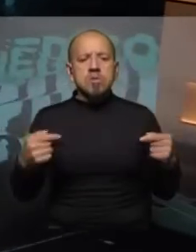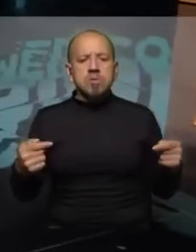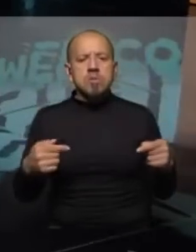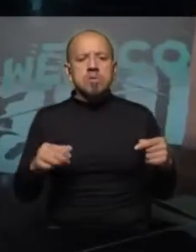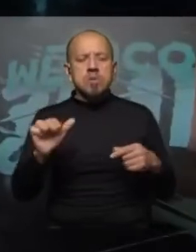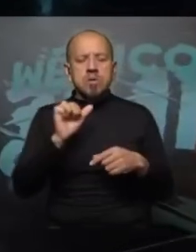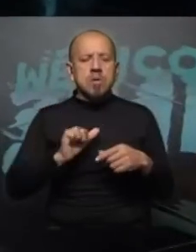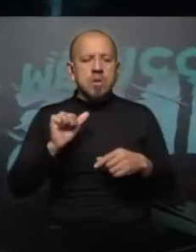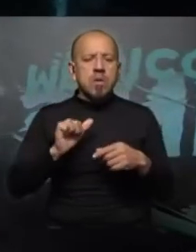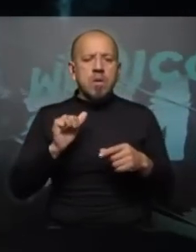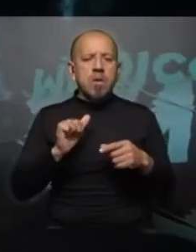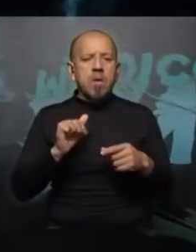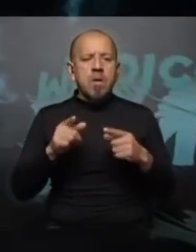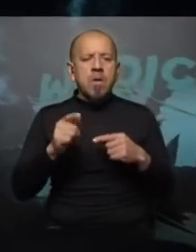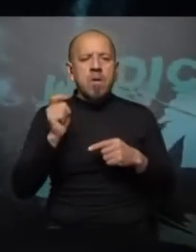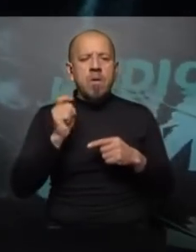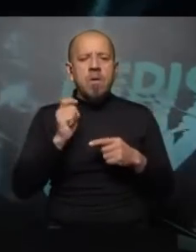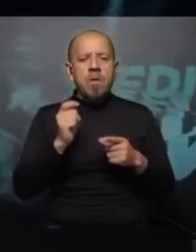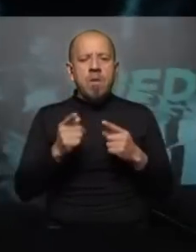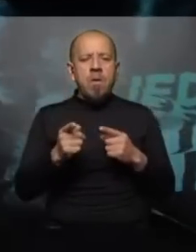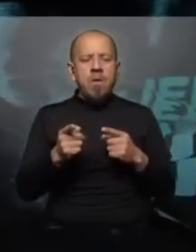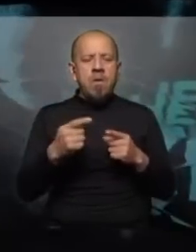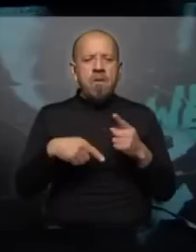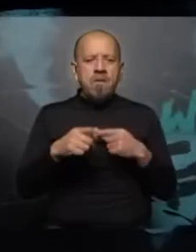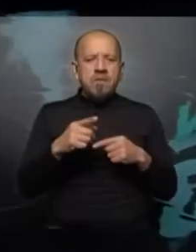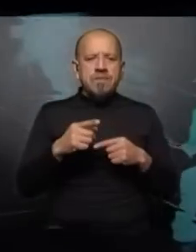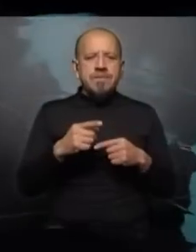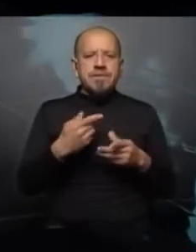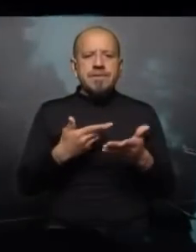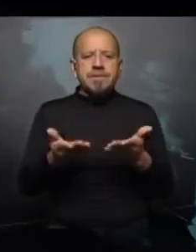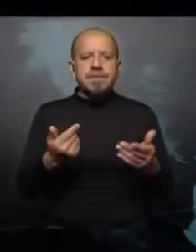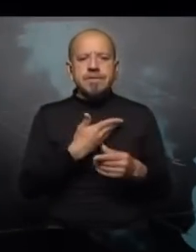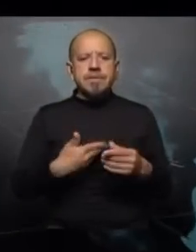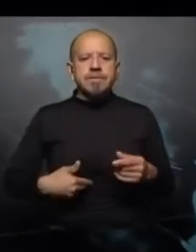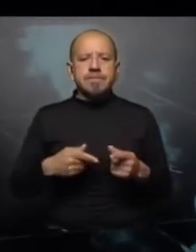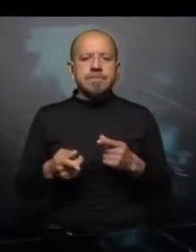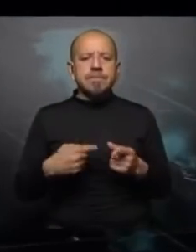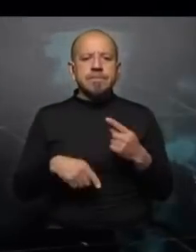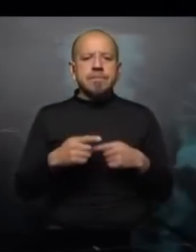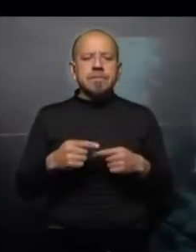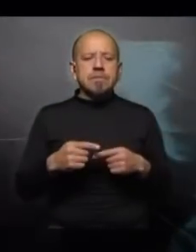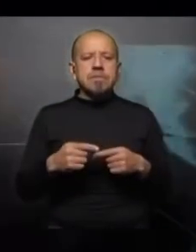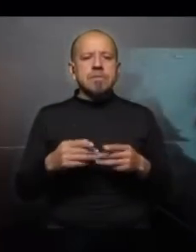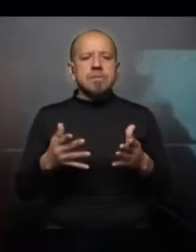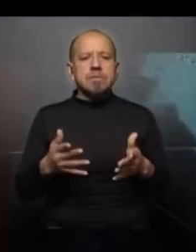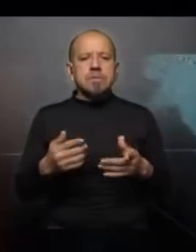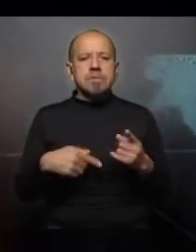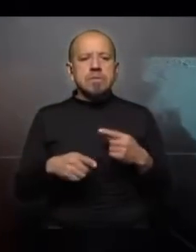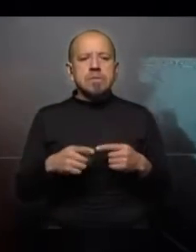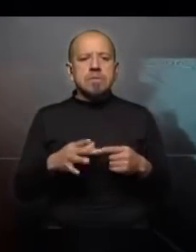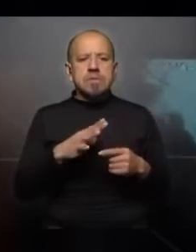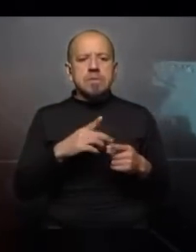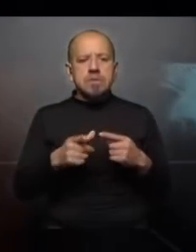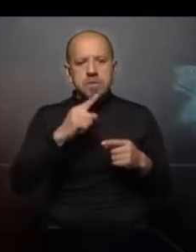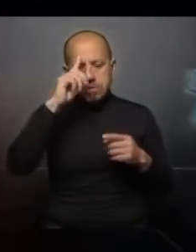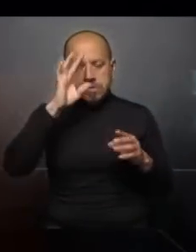con empresas públicas que están conducidas por por el gobierno Como sucede en nuestro país este debemos tener